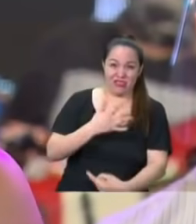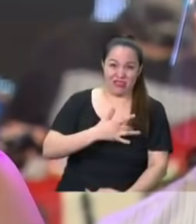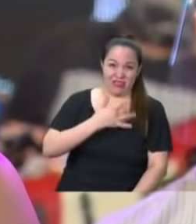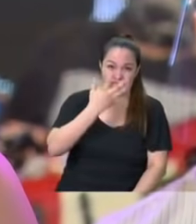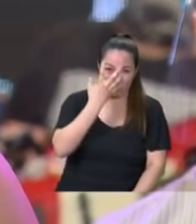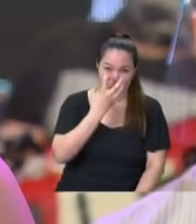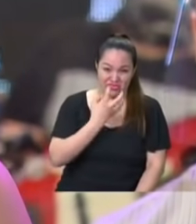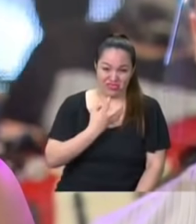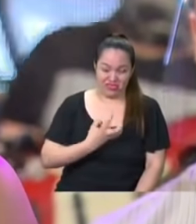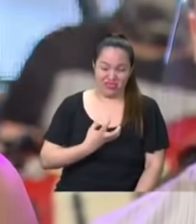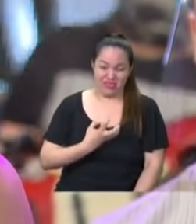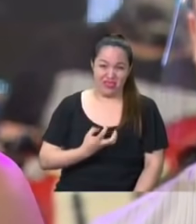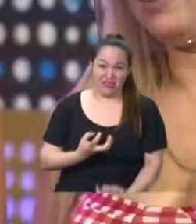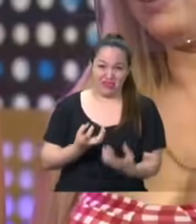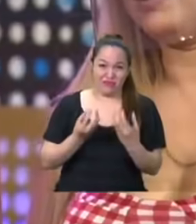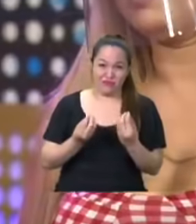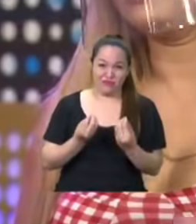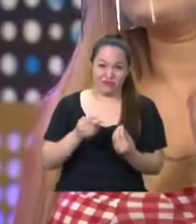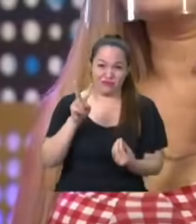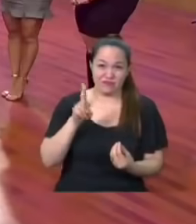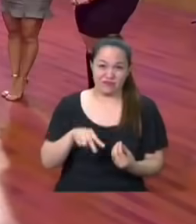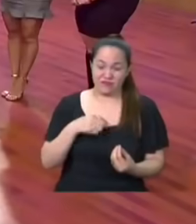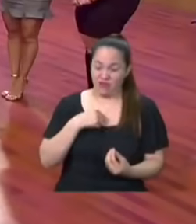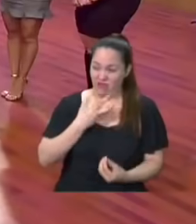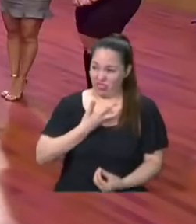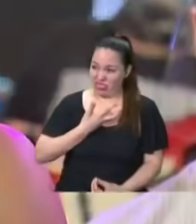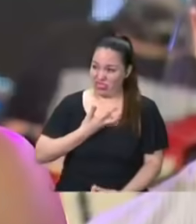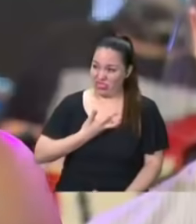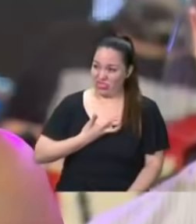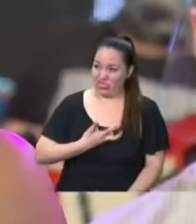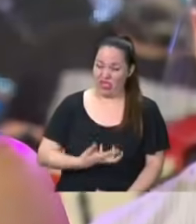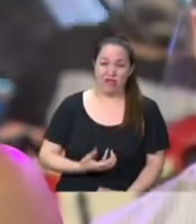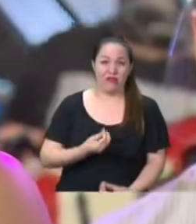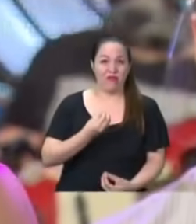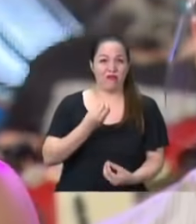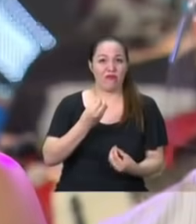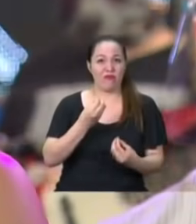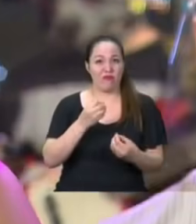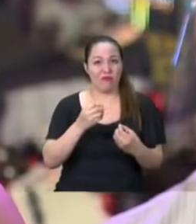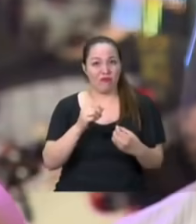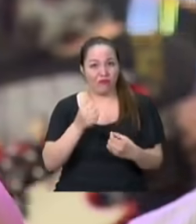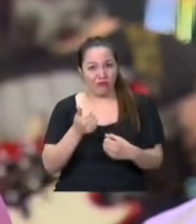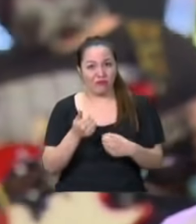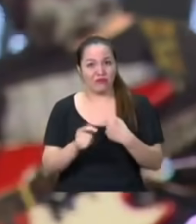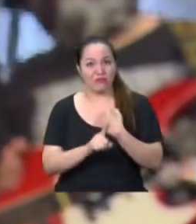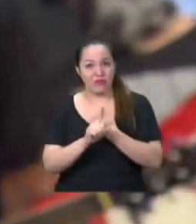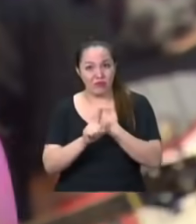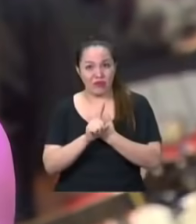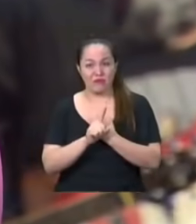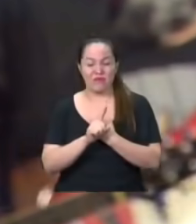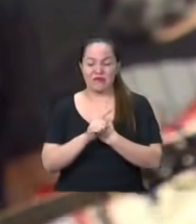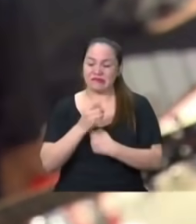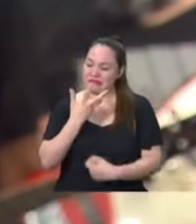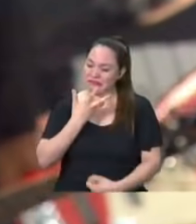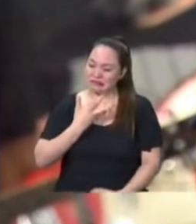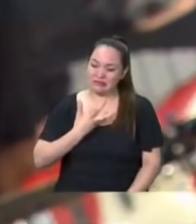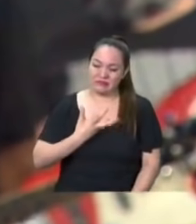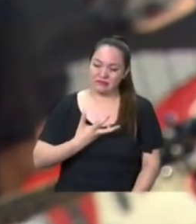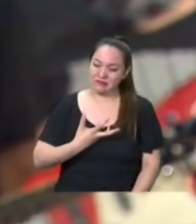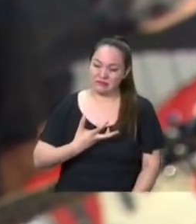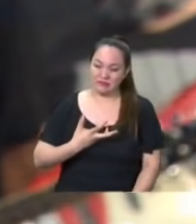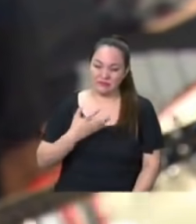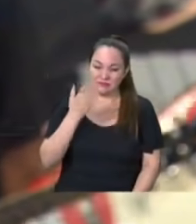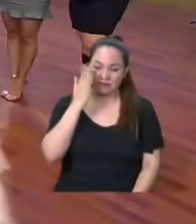verdad, me estás lastimando demasiado. ¡Una decepción más en su vida! ¡Otra más! ¿Qué tiene, Chávez? Pues ya qué. ¡Wow! ¡No llores!